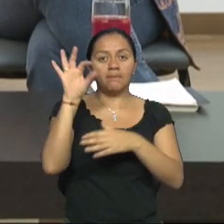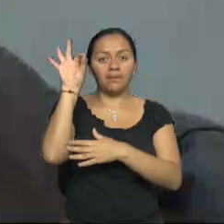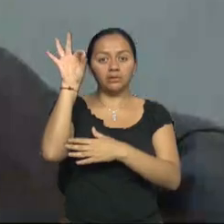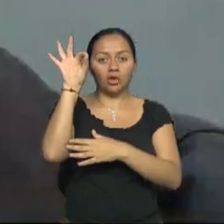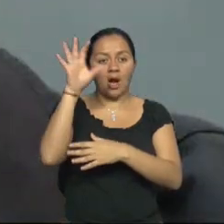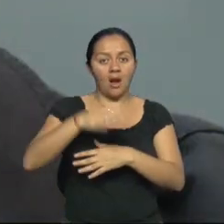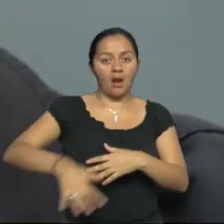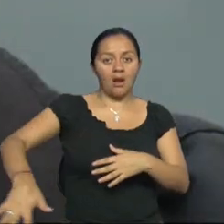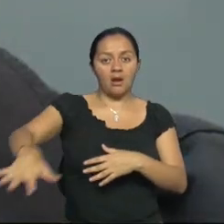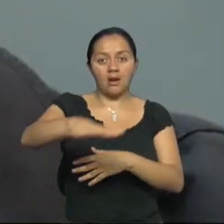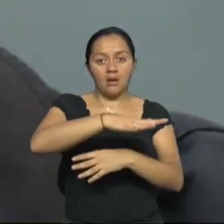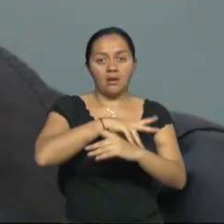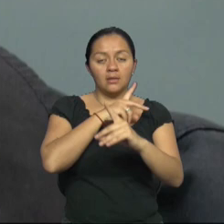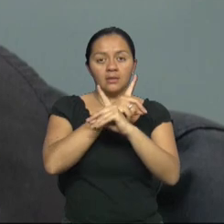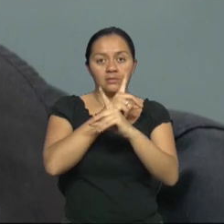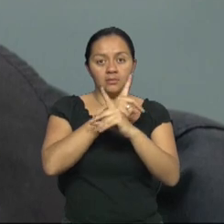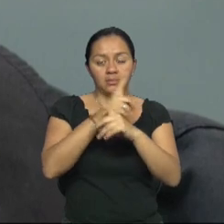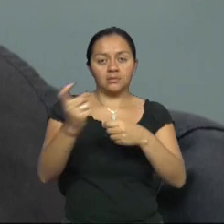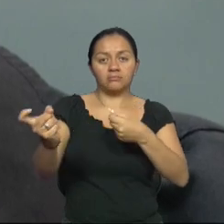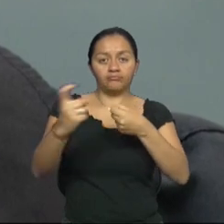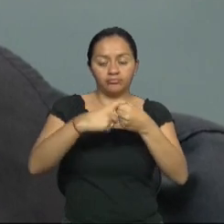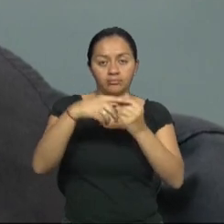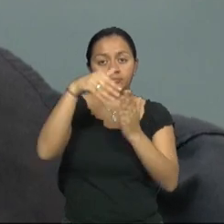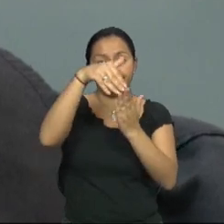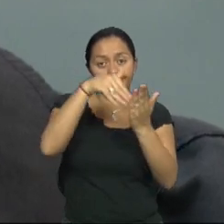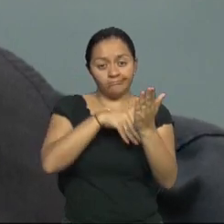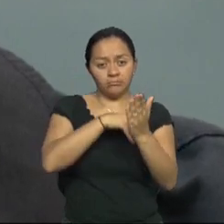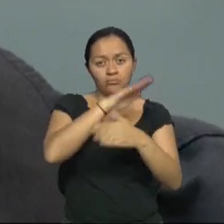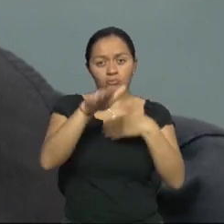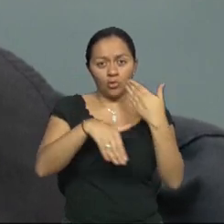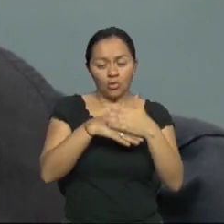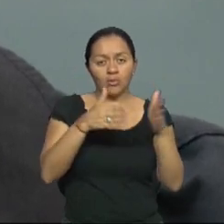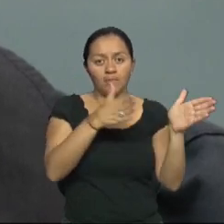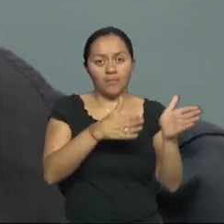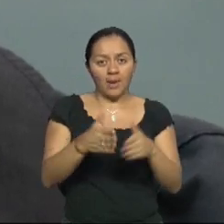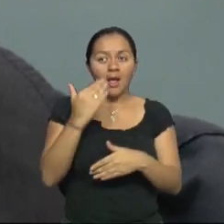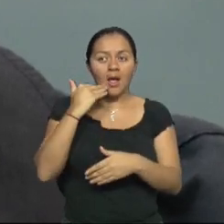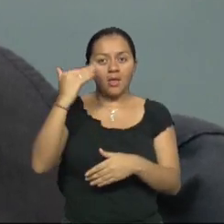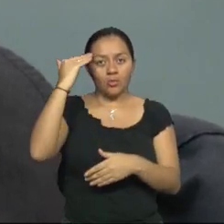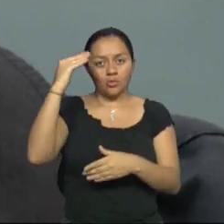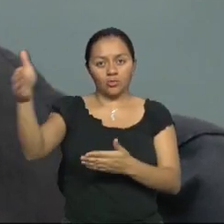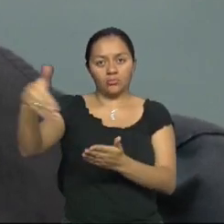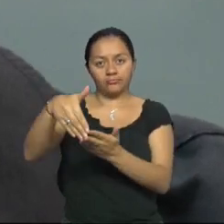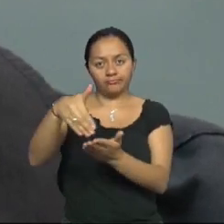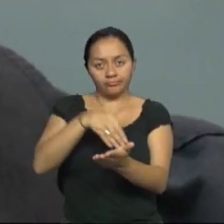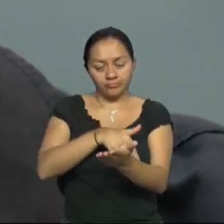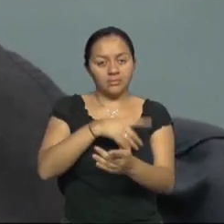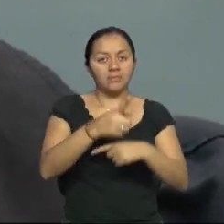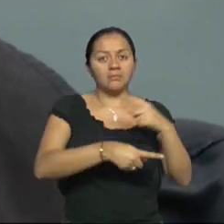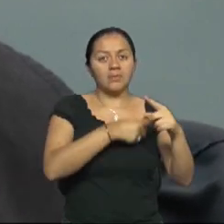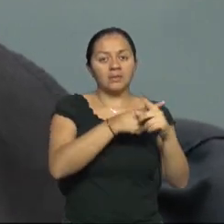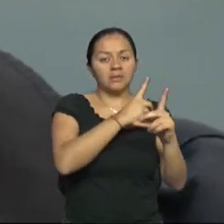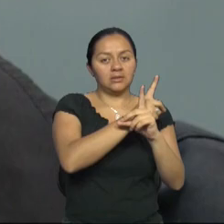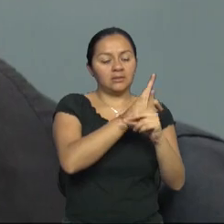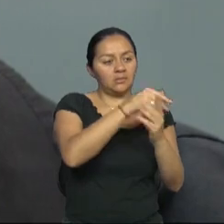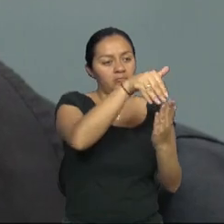Personas con Discapacidad, bien interesante, un programa con adultos con